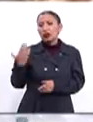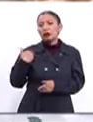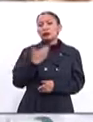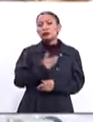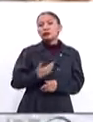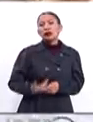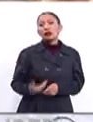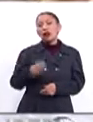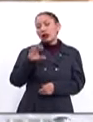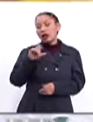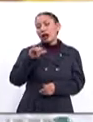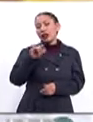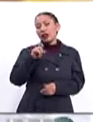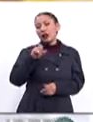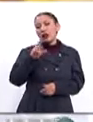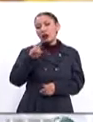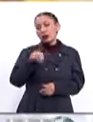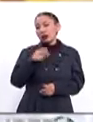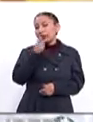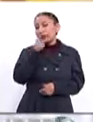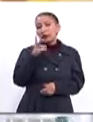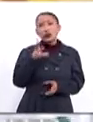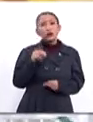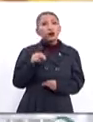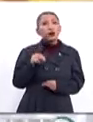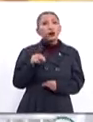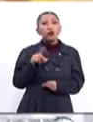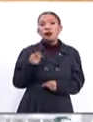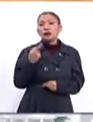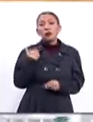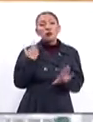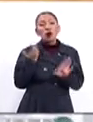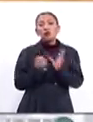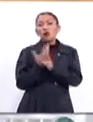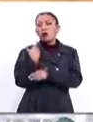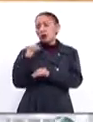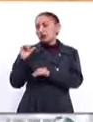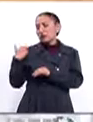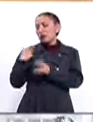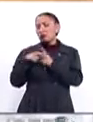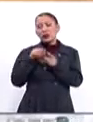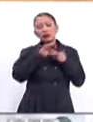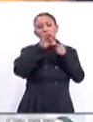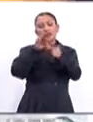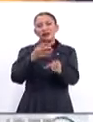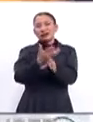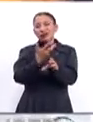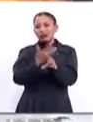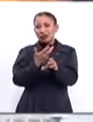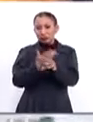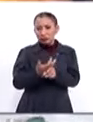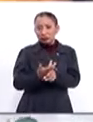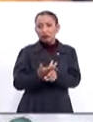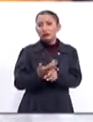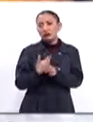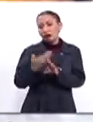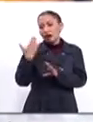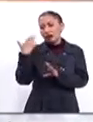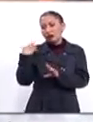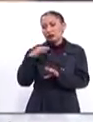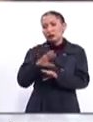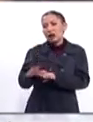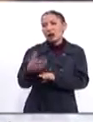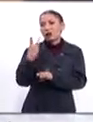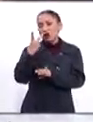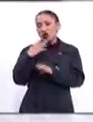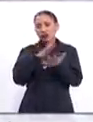presidente Calderón. Es decir, no es una práctica nueva. En el caso de Joaquín Guzmán, evidentemente se había juzgado